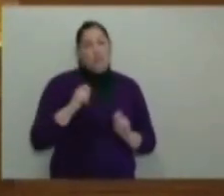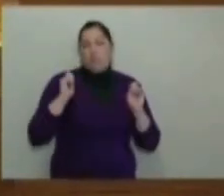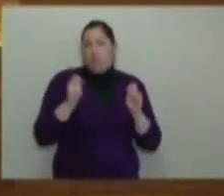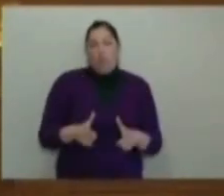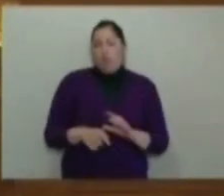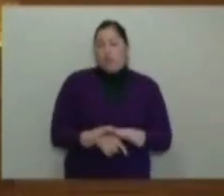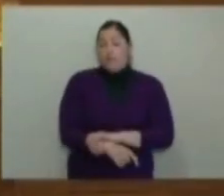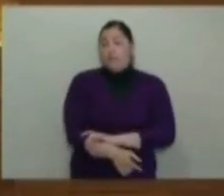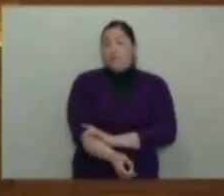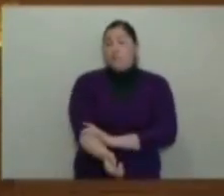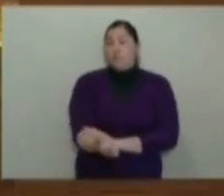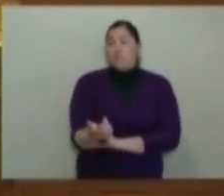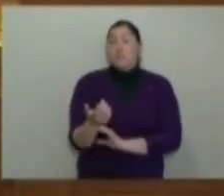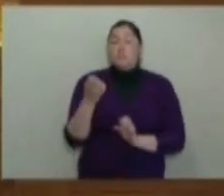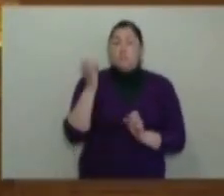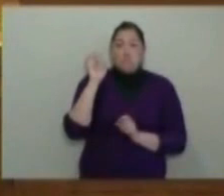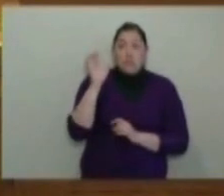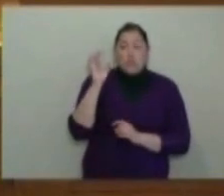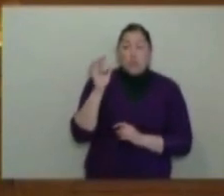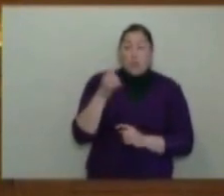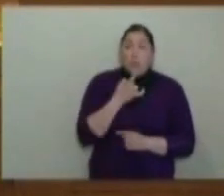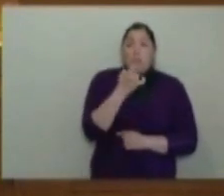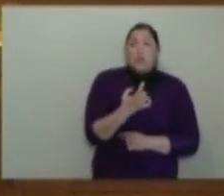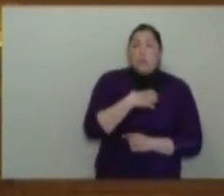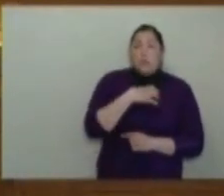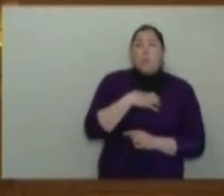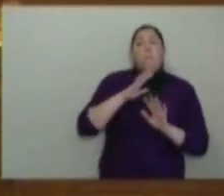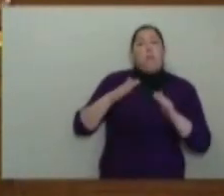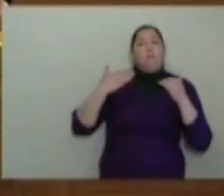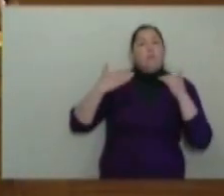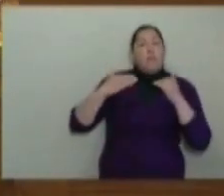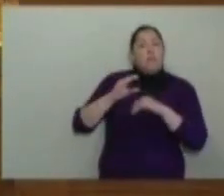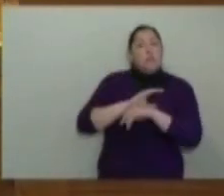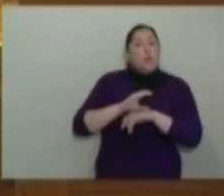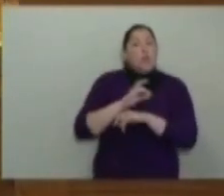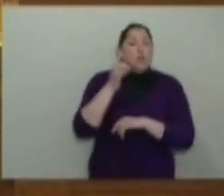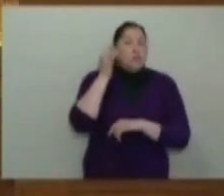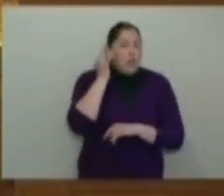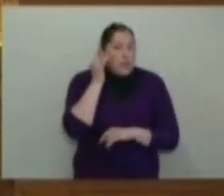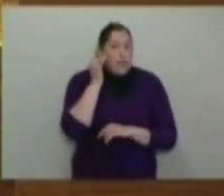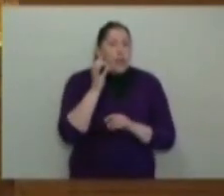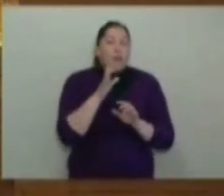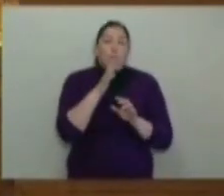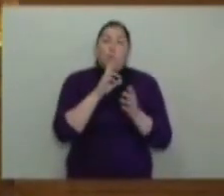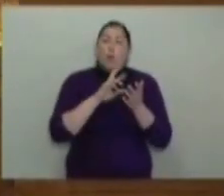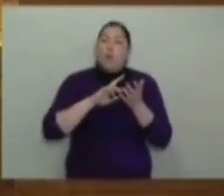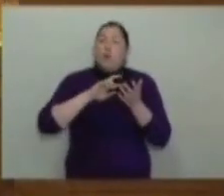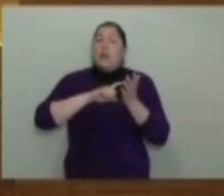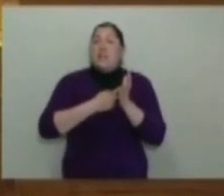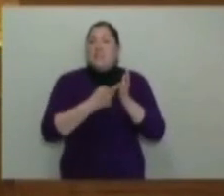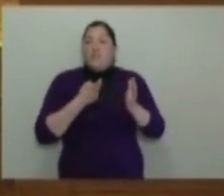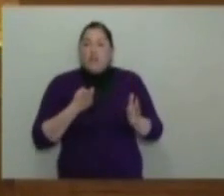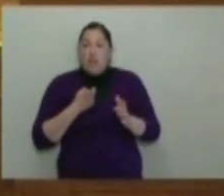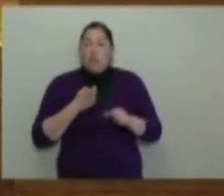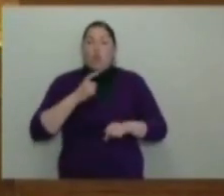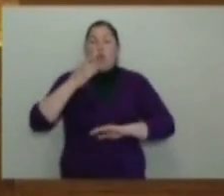en fin no tuve ocasión de decirlo en este pleno pero felicito a la consejera por la rectificación de la limitación de las 20 horas en el